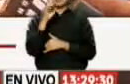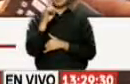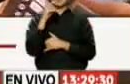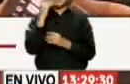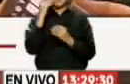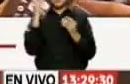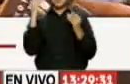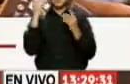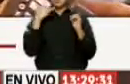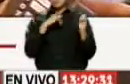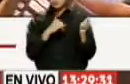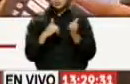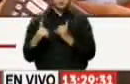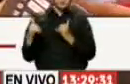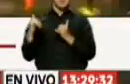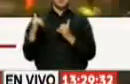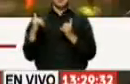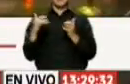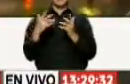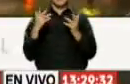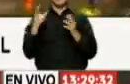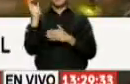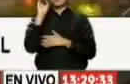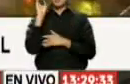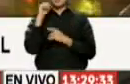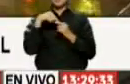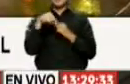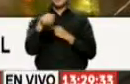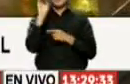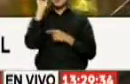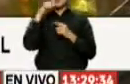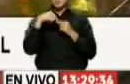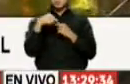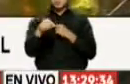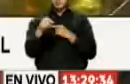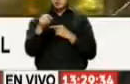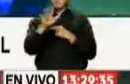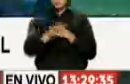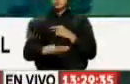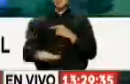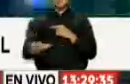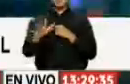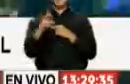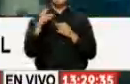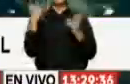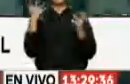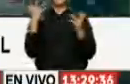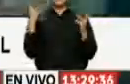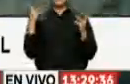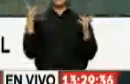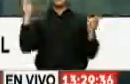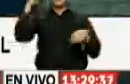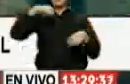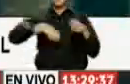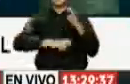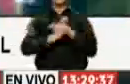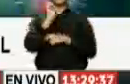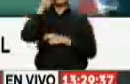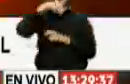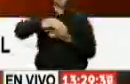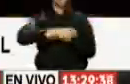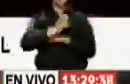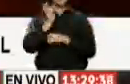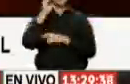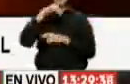es un juego interactivo, multisensorial. En octubre de este 2018, en el mismo sitio, se instalará también una montaña rusa.